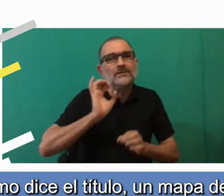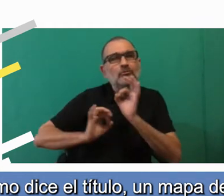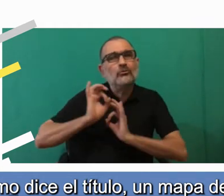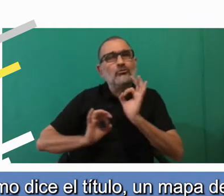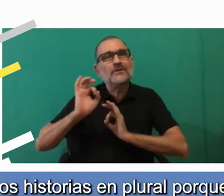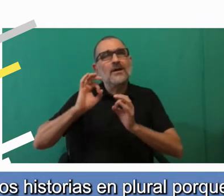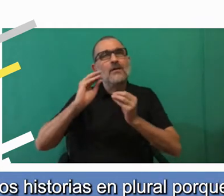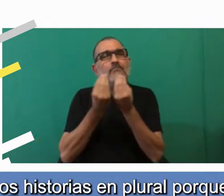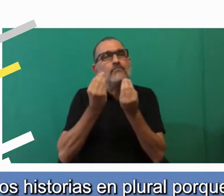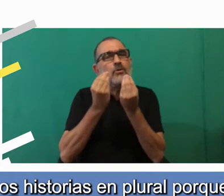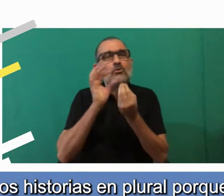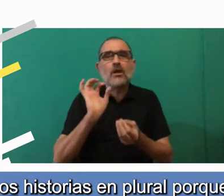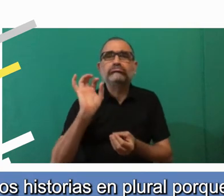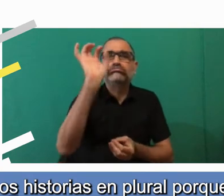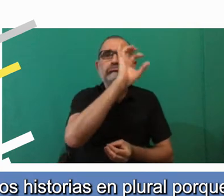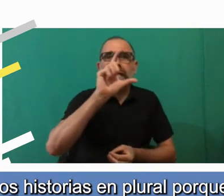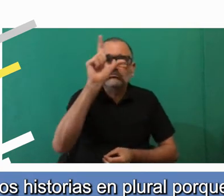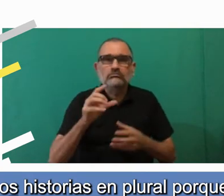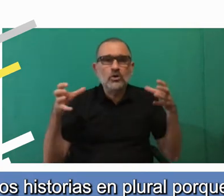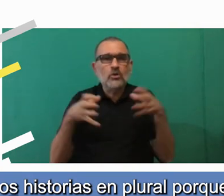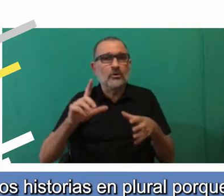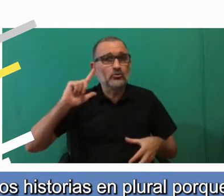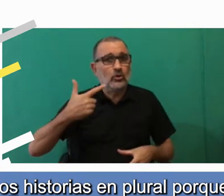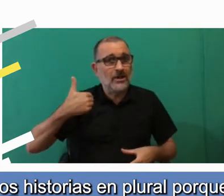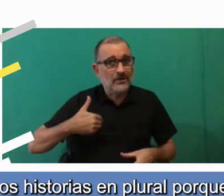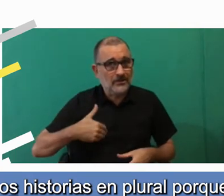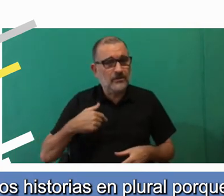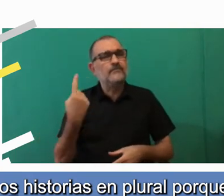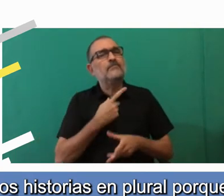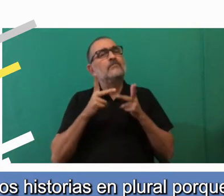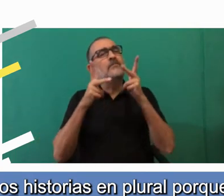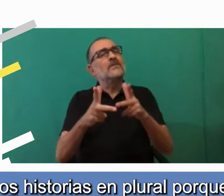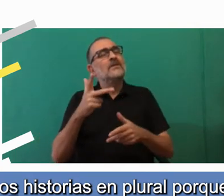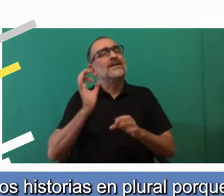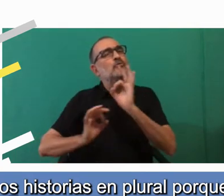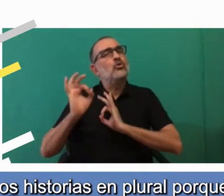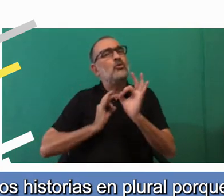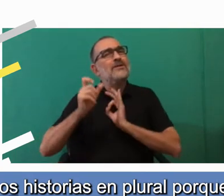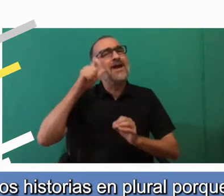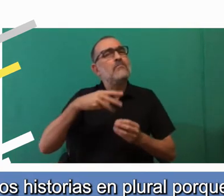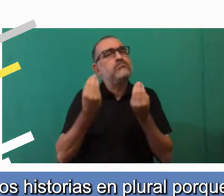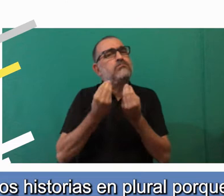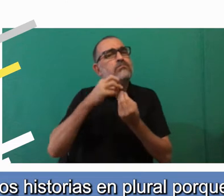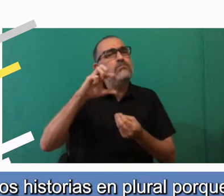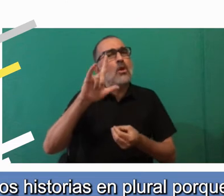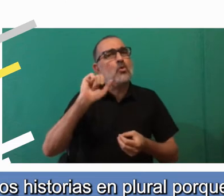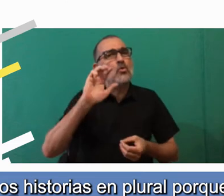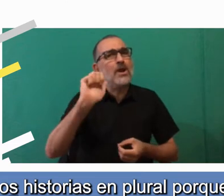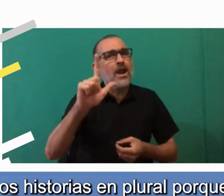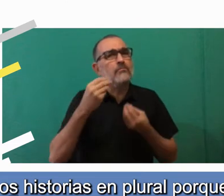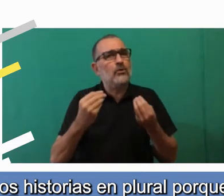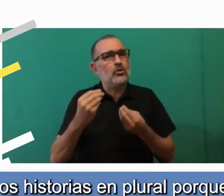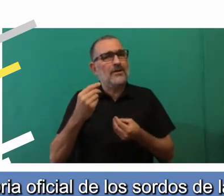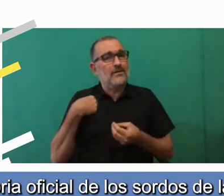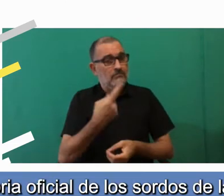sorda argentina. Decimos historias en plural porque nuestra idea no es conformar o generar un